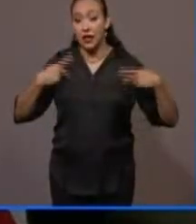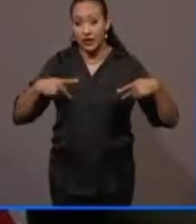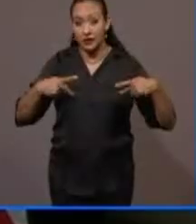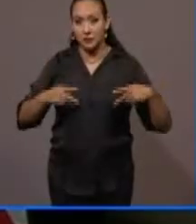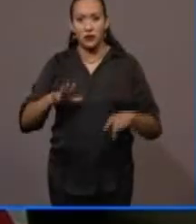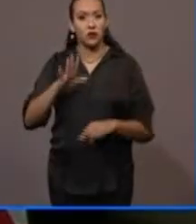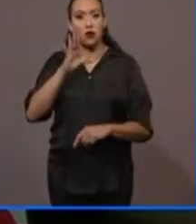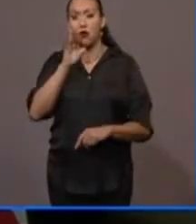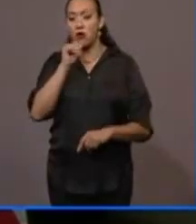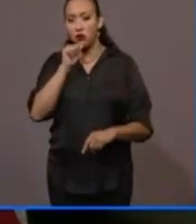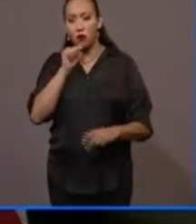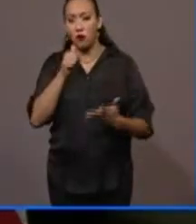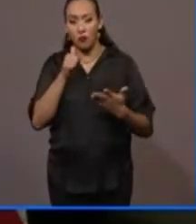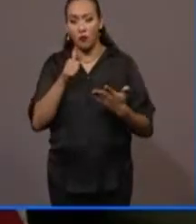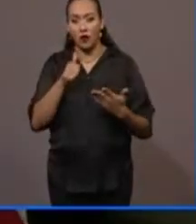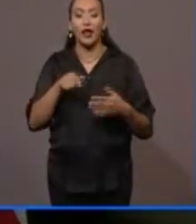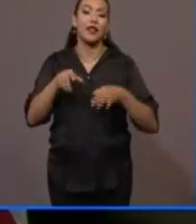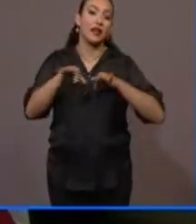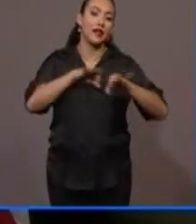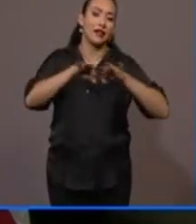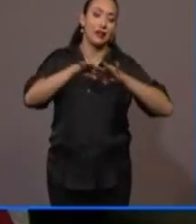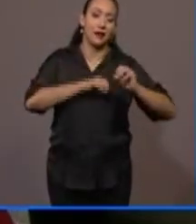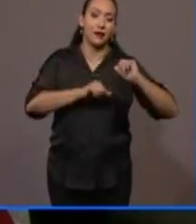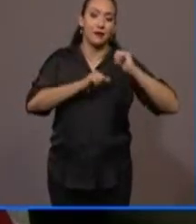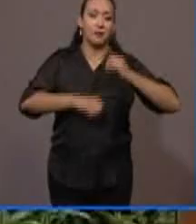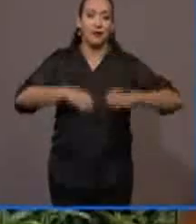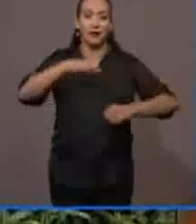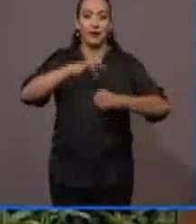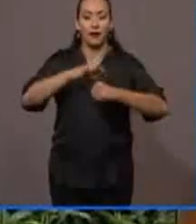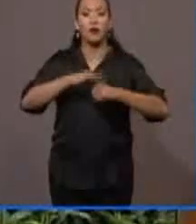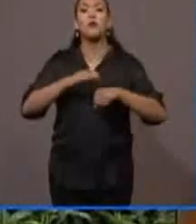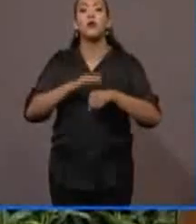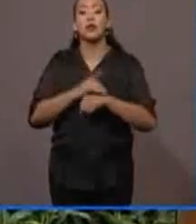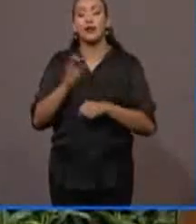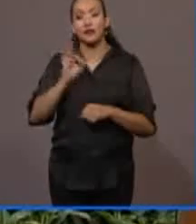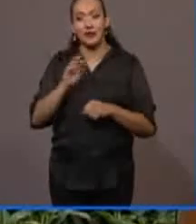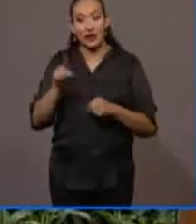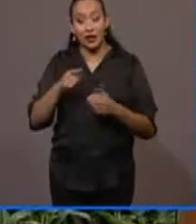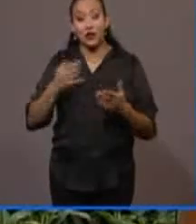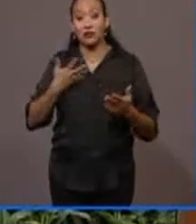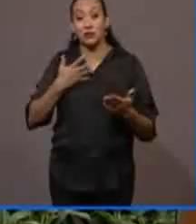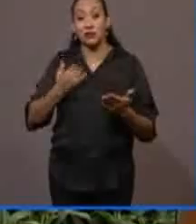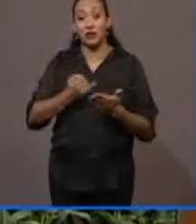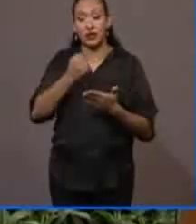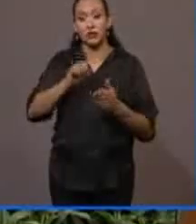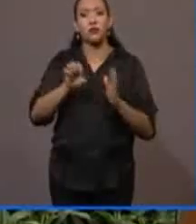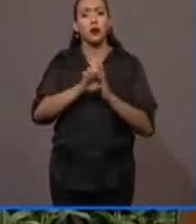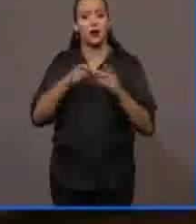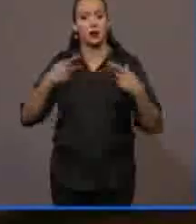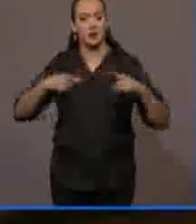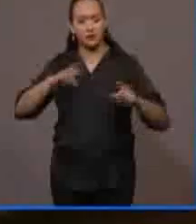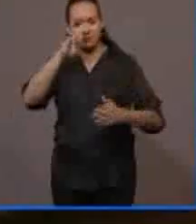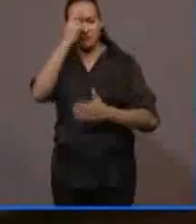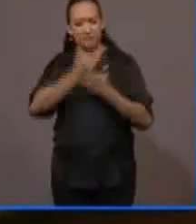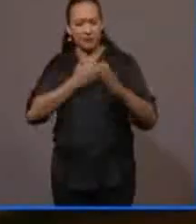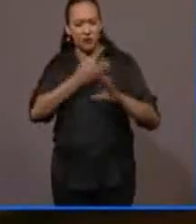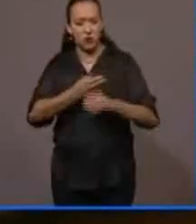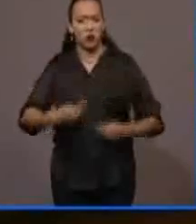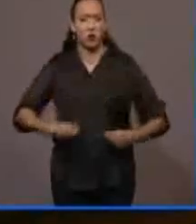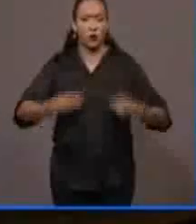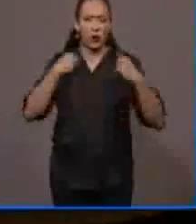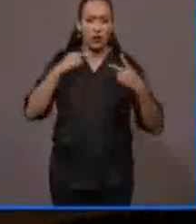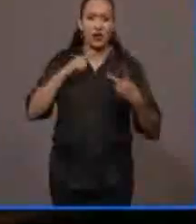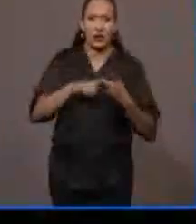y los ciudadanos contender y desempeñar cargos de elección por tener sentencia firme por delitos contra la vida,